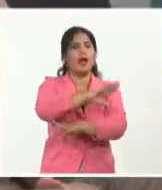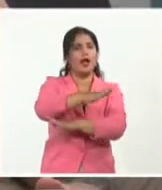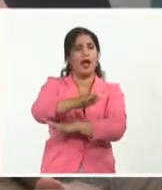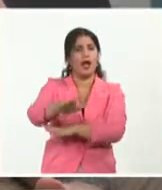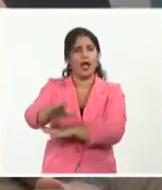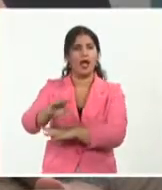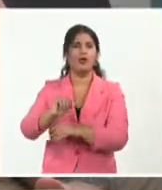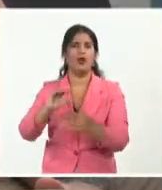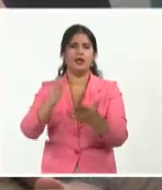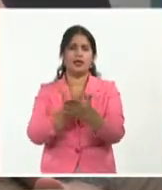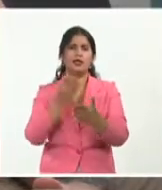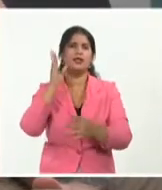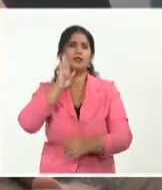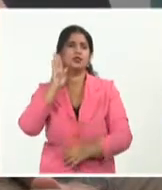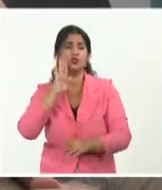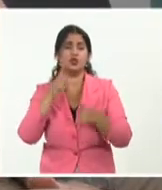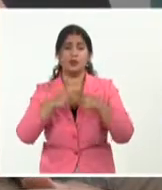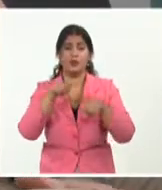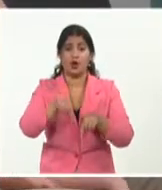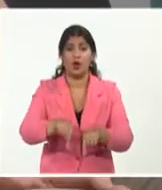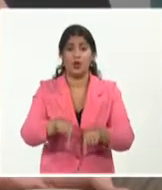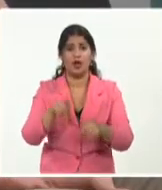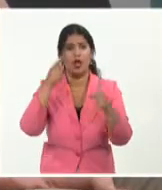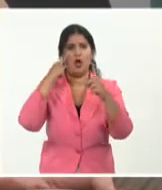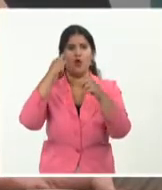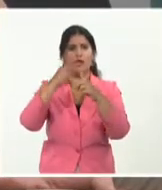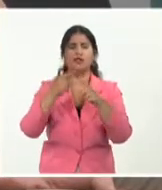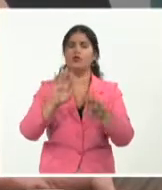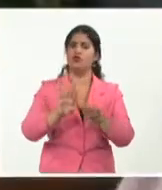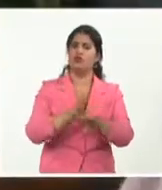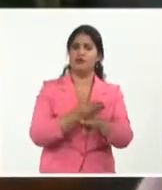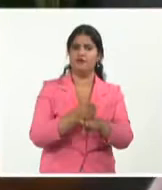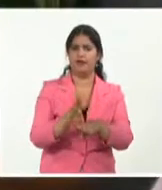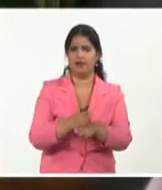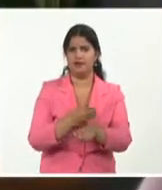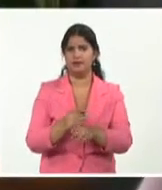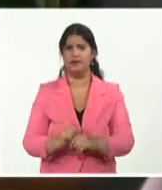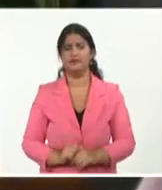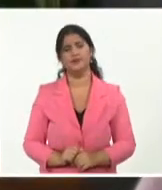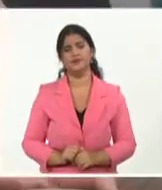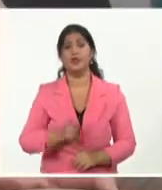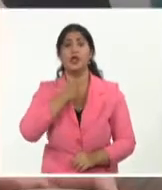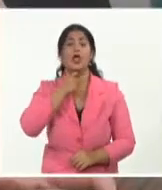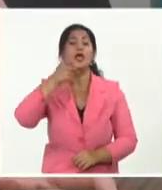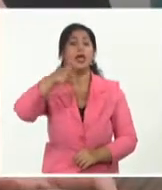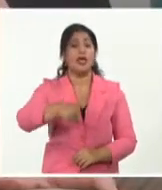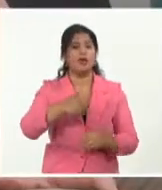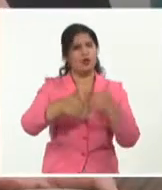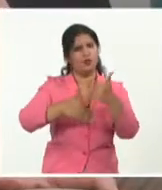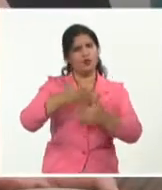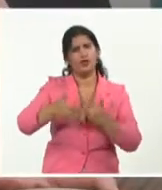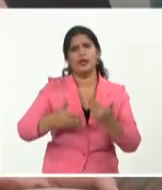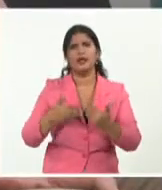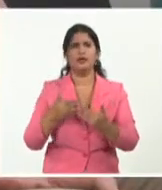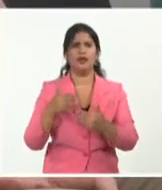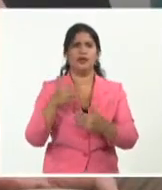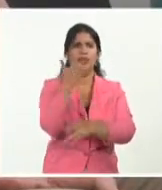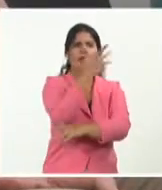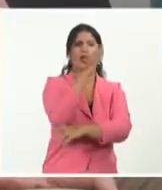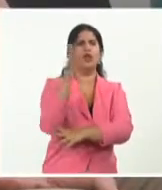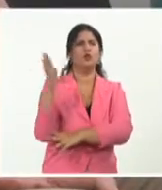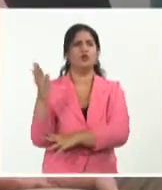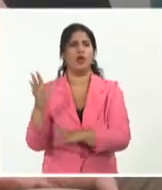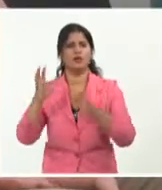integral y es una visión de que el cambio climático va a afectarlo todo. O sea, no puedes excluir de ese análisis municipios que no son